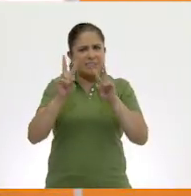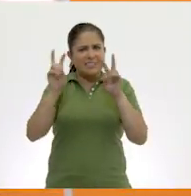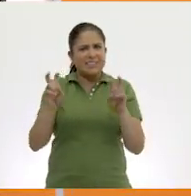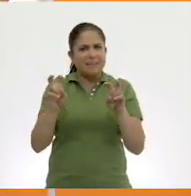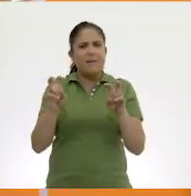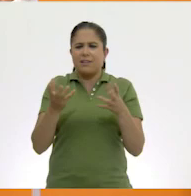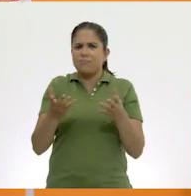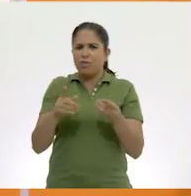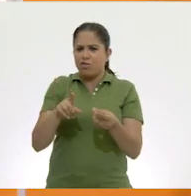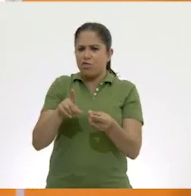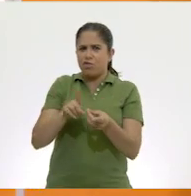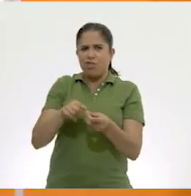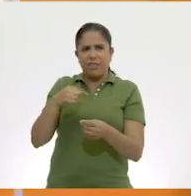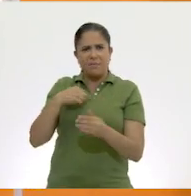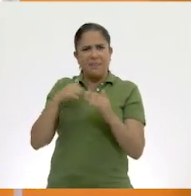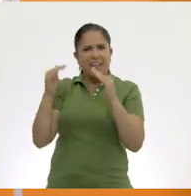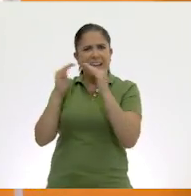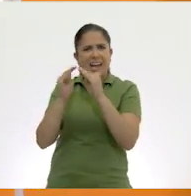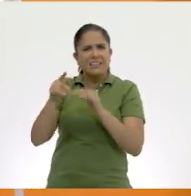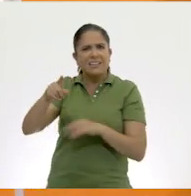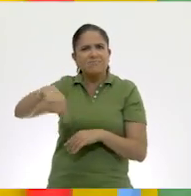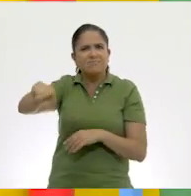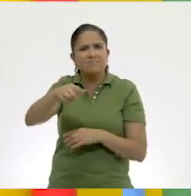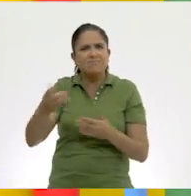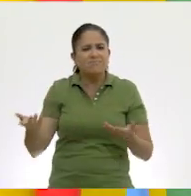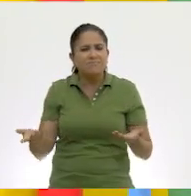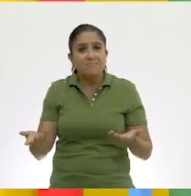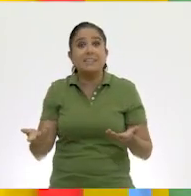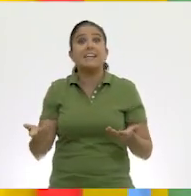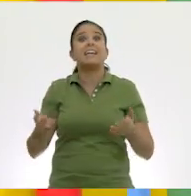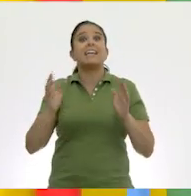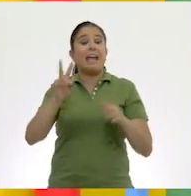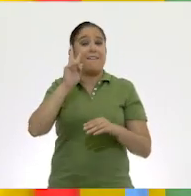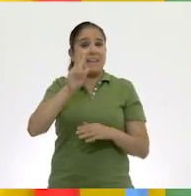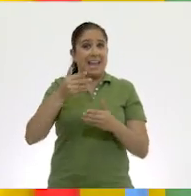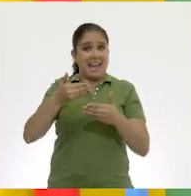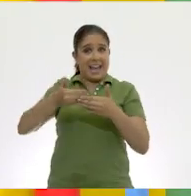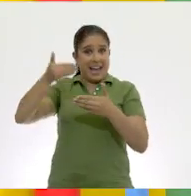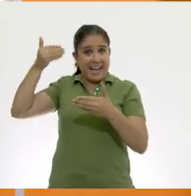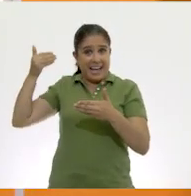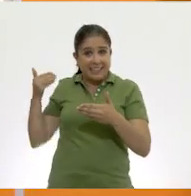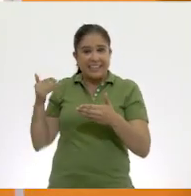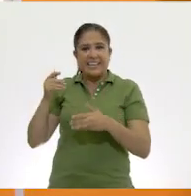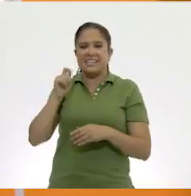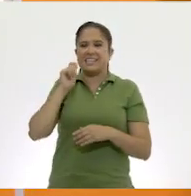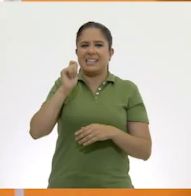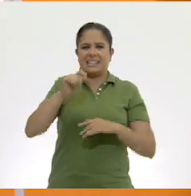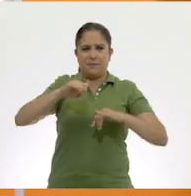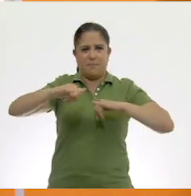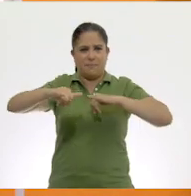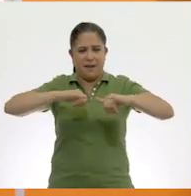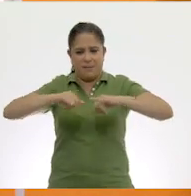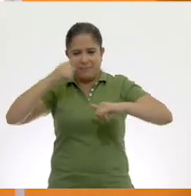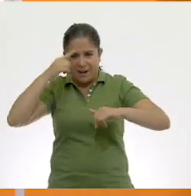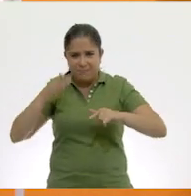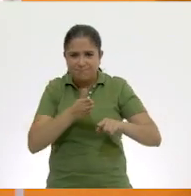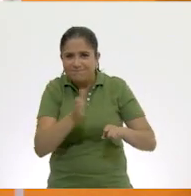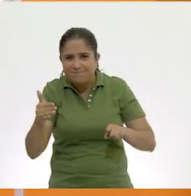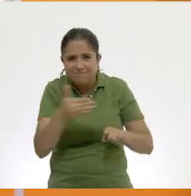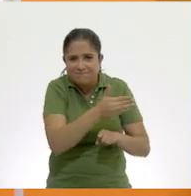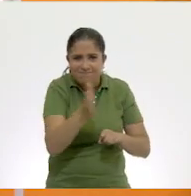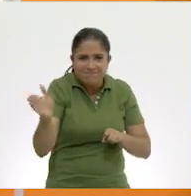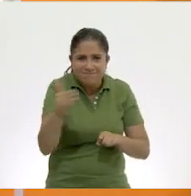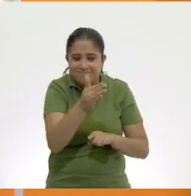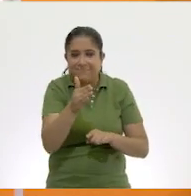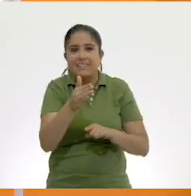dónde está mi casa hemos visto en días anteriores lo que es el croquis verdad que hemos